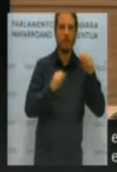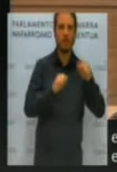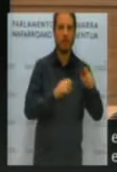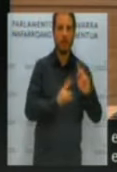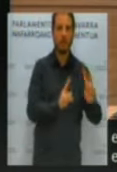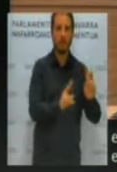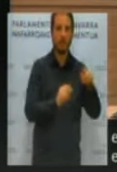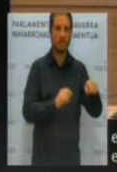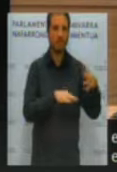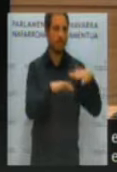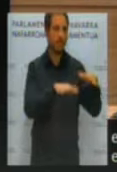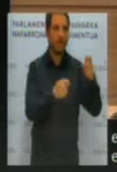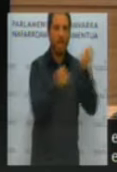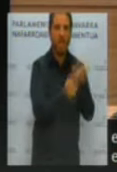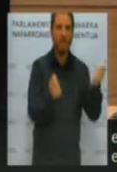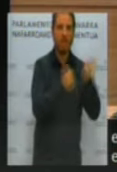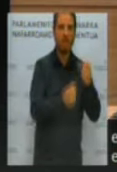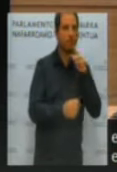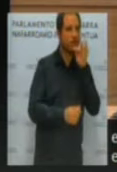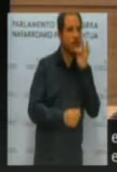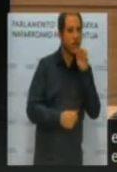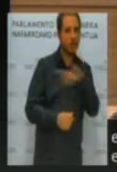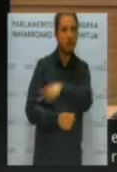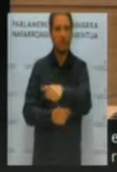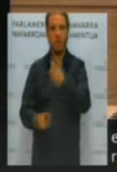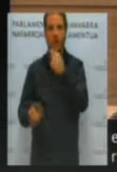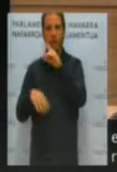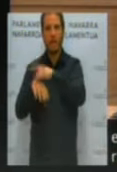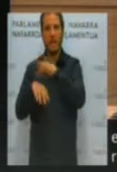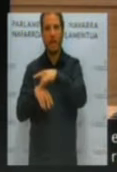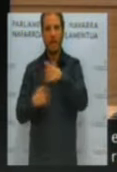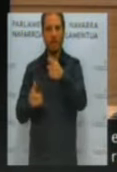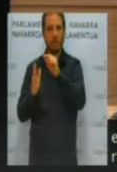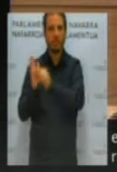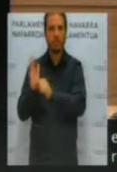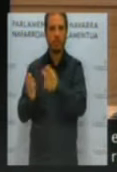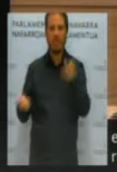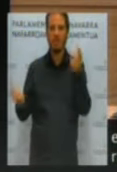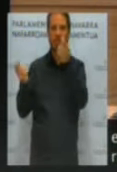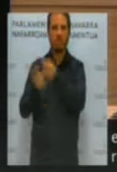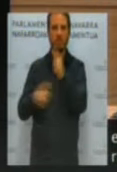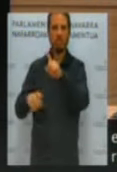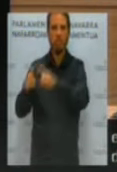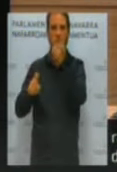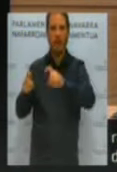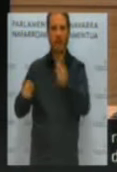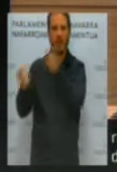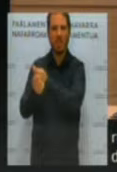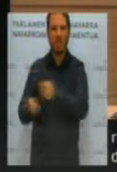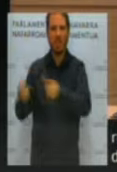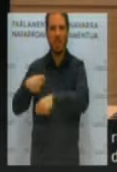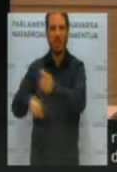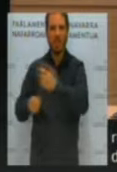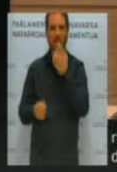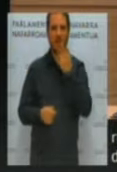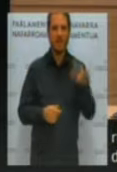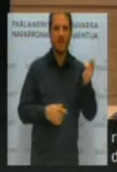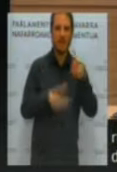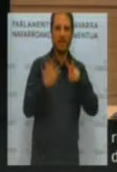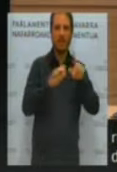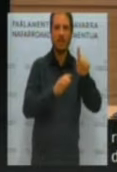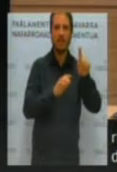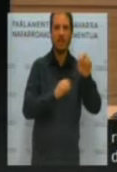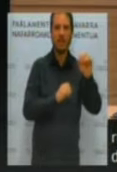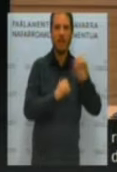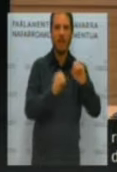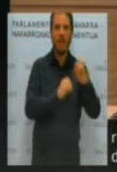del medicamento, que es marketing burdo, y por supuesto el plan de atención primaria, que tiene 60 acciones, de las cuales